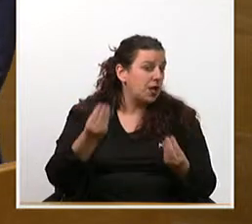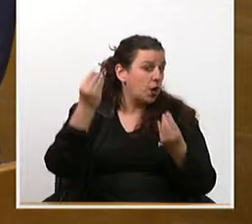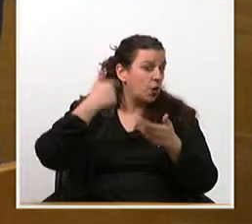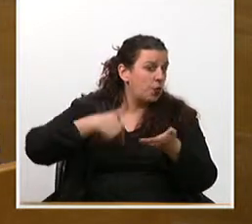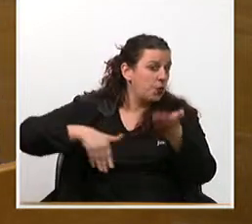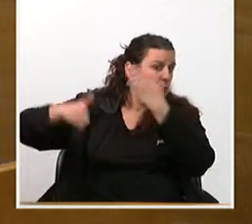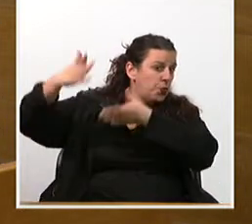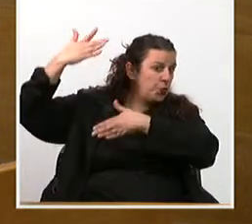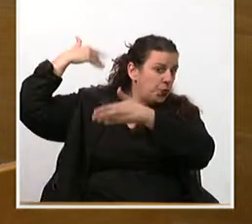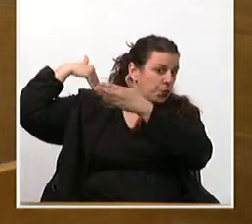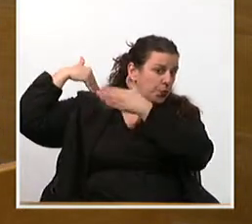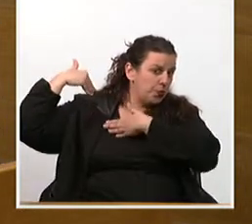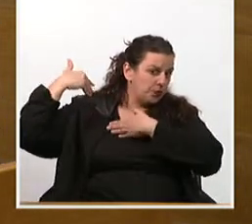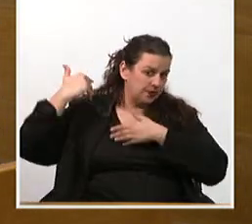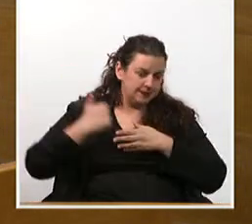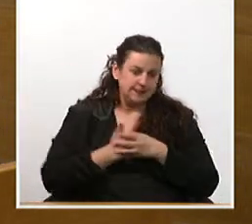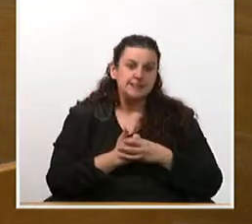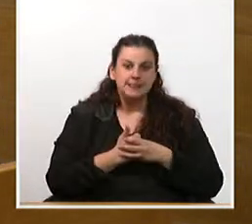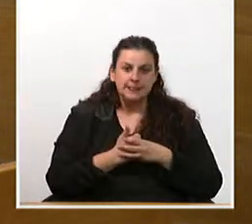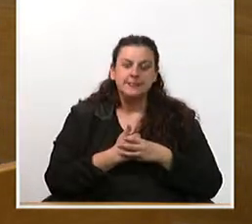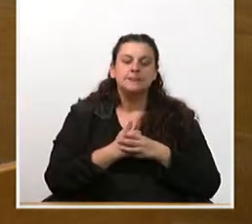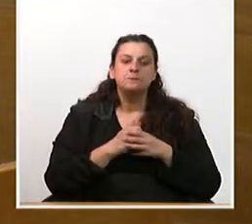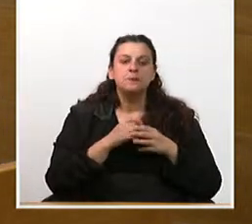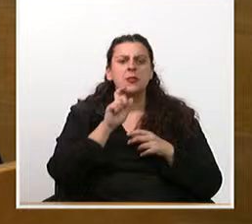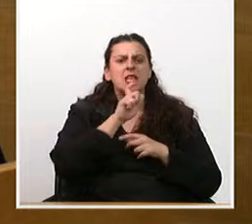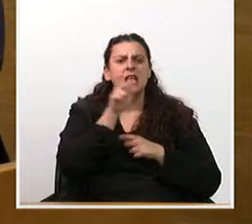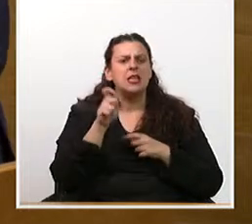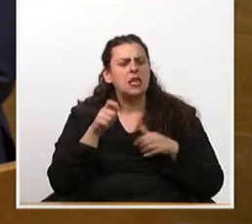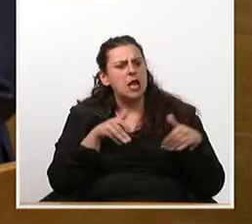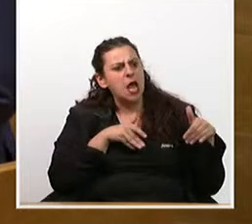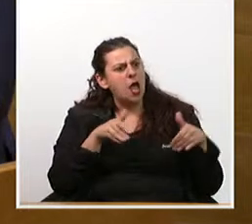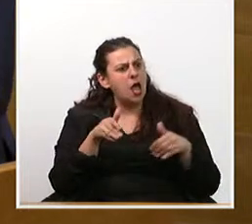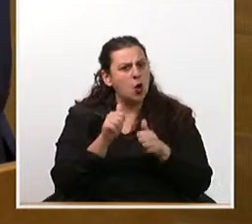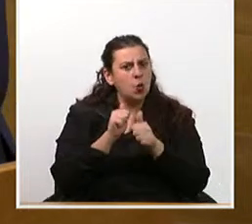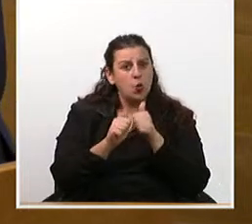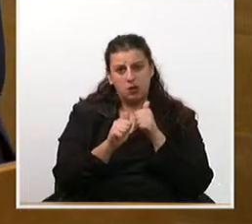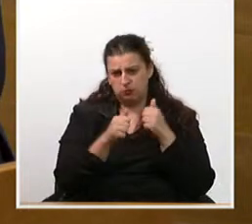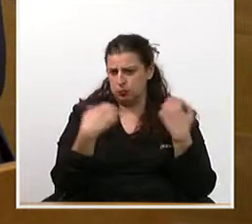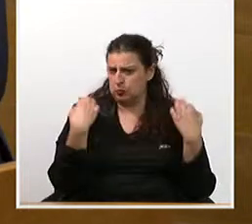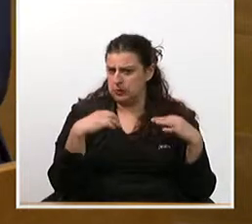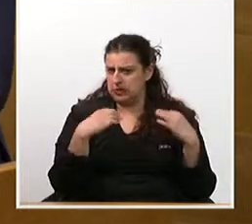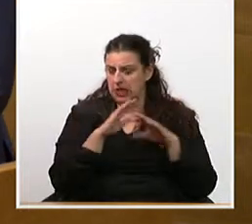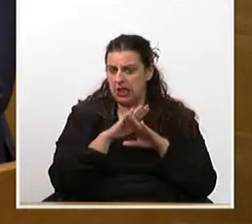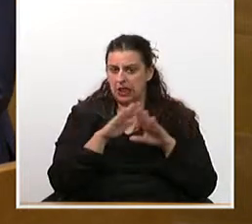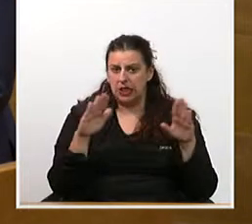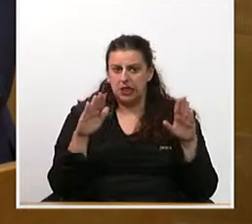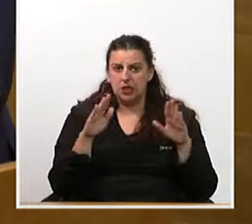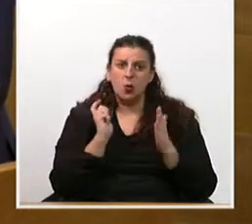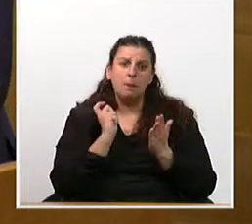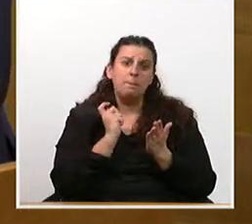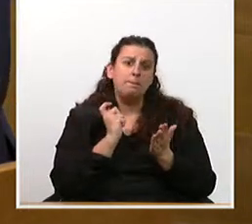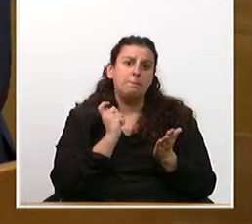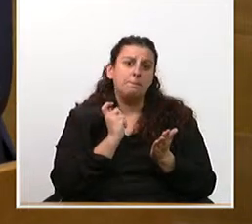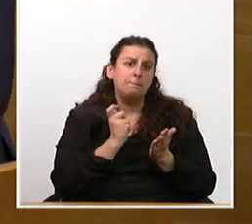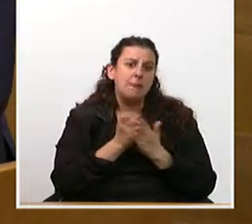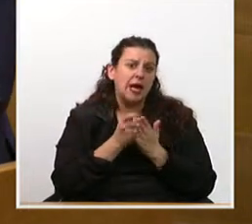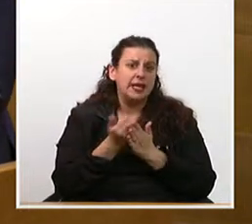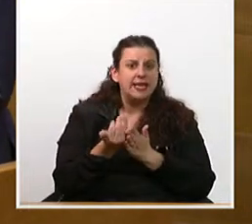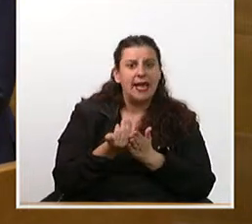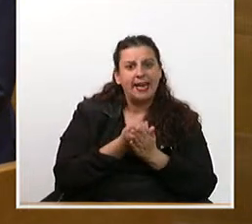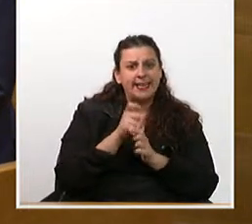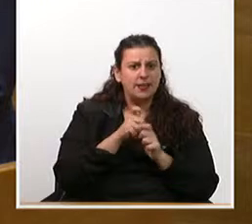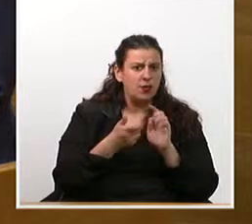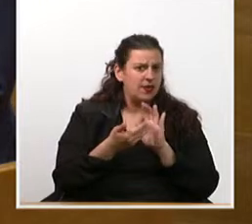décadas Cuál es el camino que ha seguido Italia pues muy sencillo eliminar paguitas rentas a la